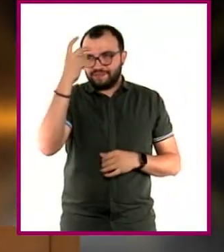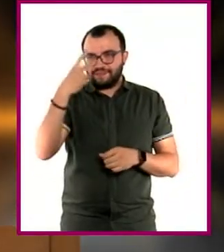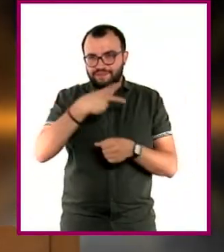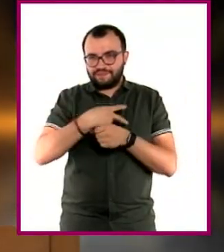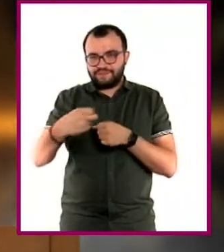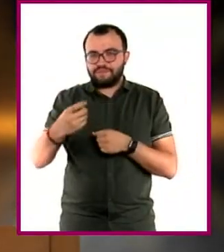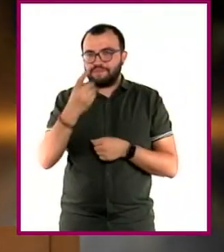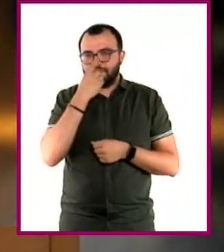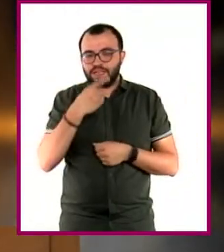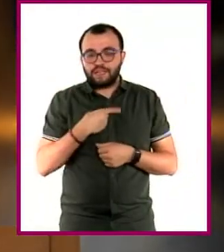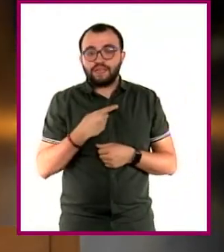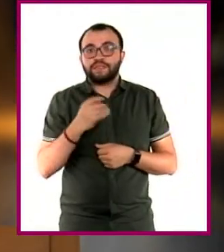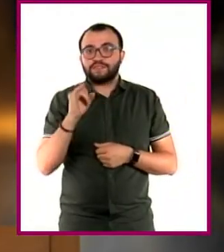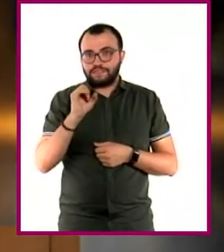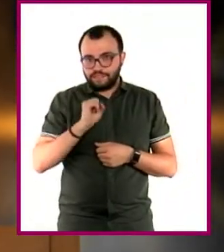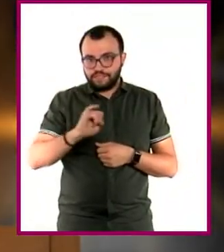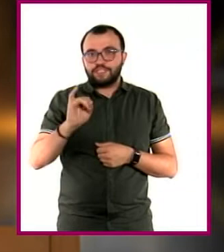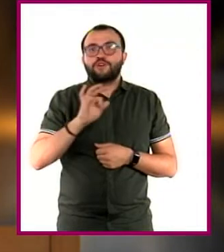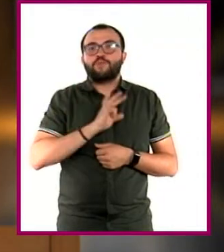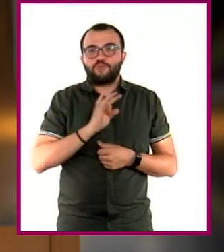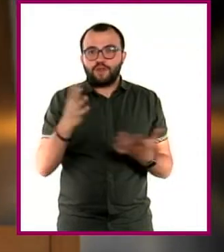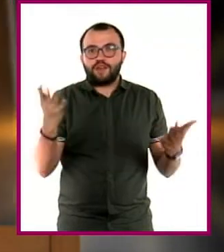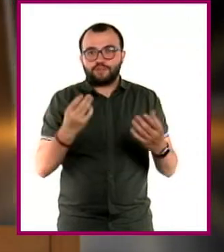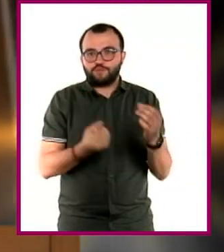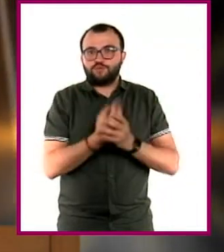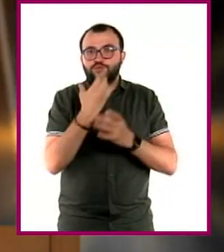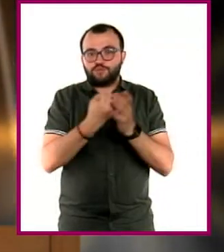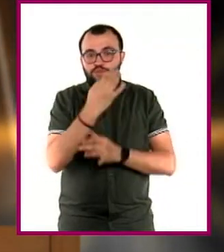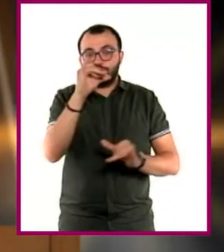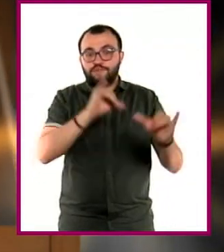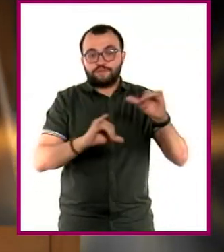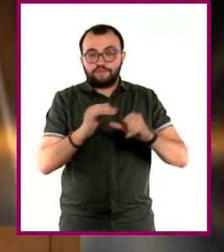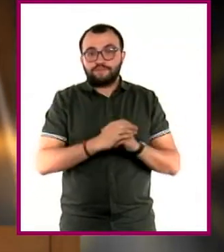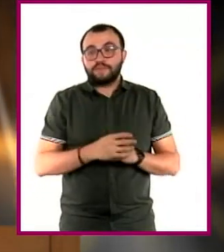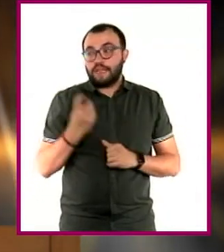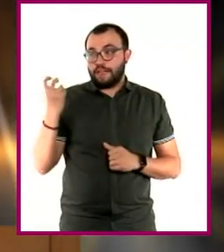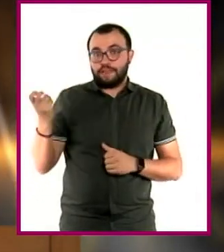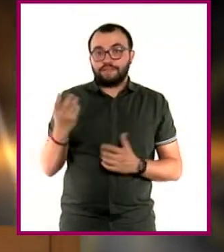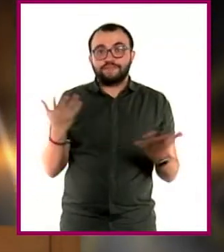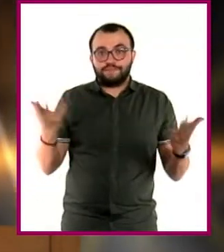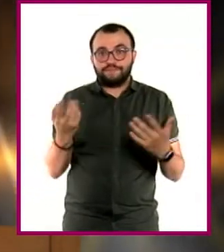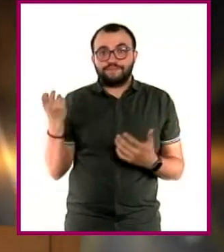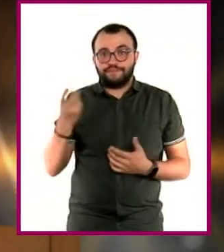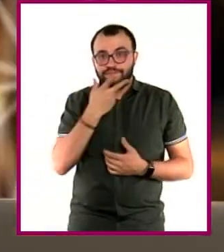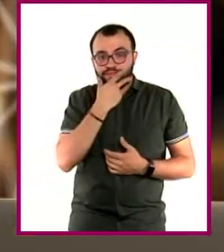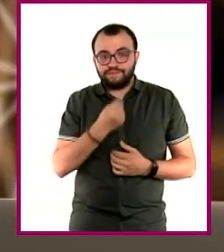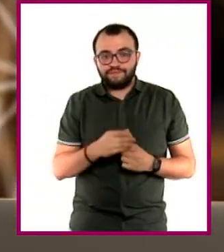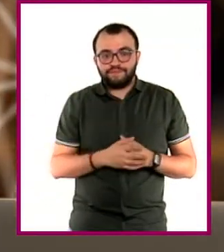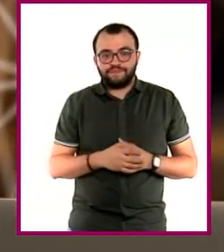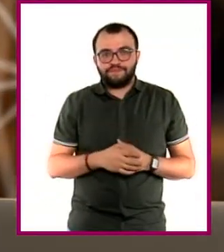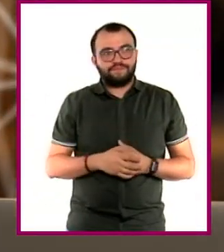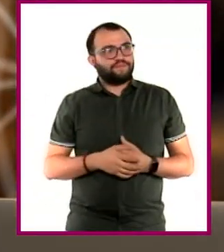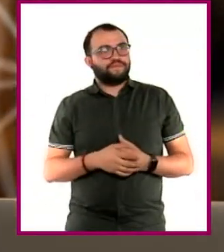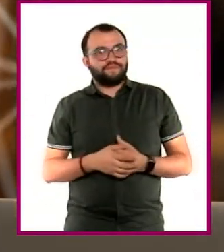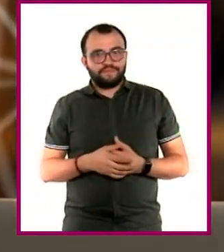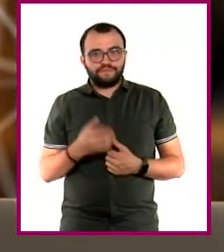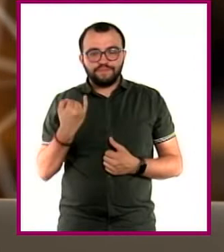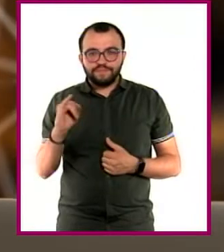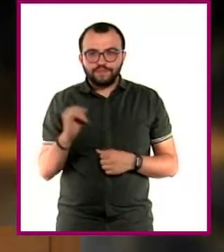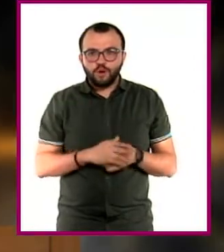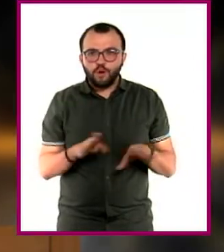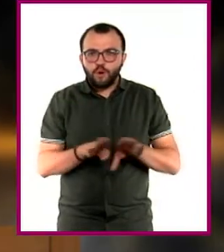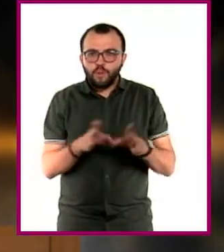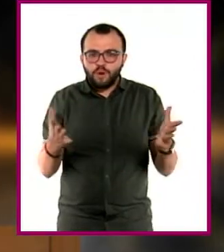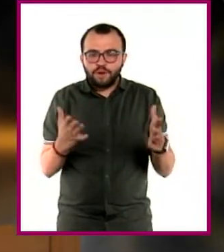Joel, nos dijo que sí se podían crear nuevos elementos? Pues eso fue lo que hizo este científico. Ah, caray. ¿Y cómo le